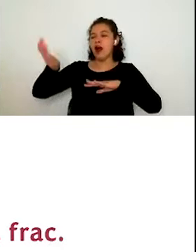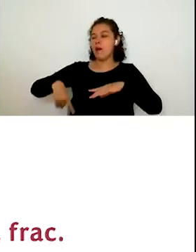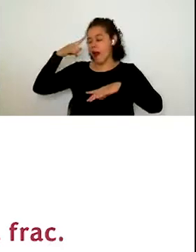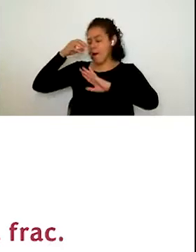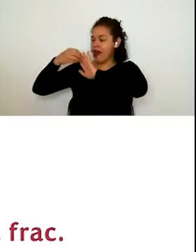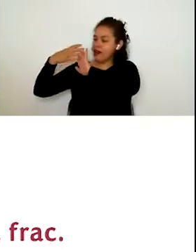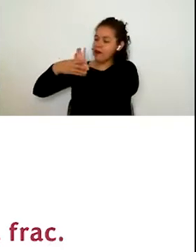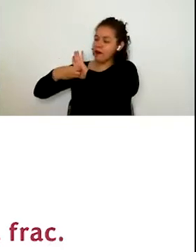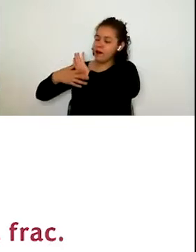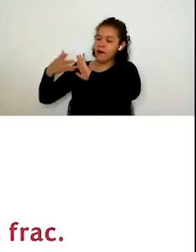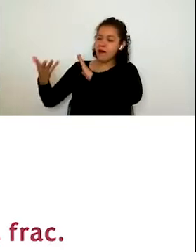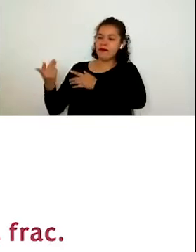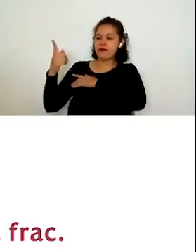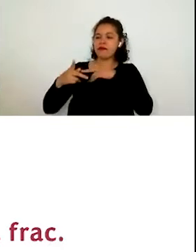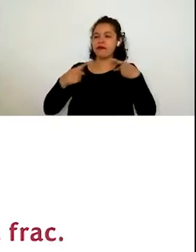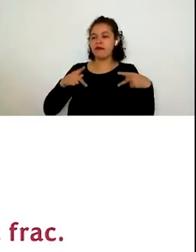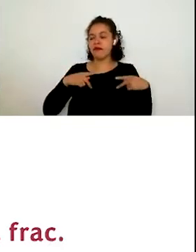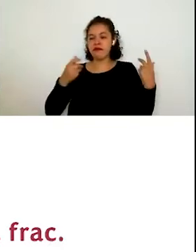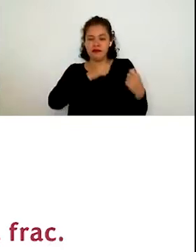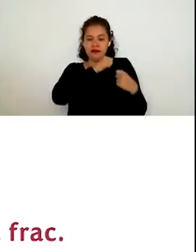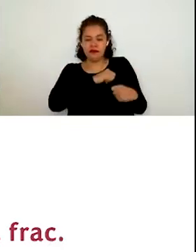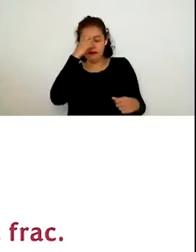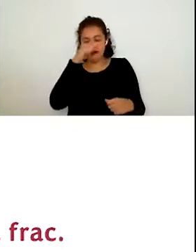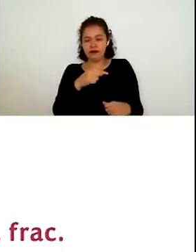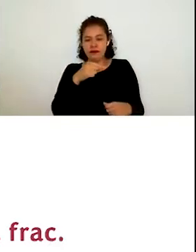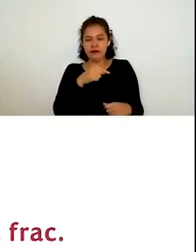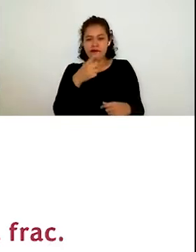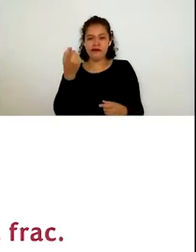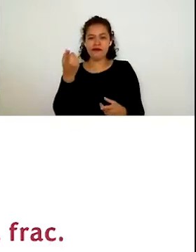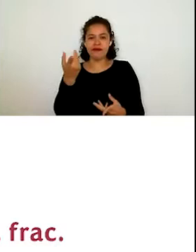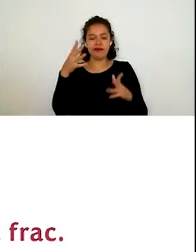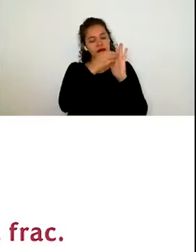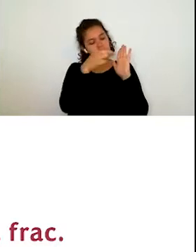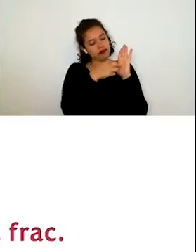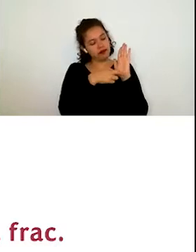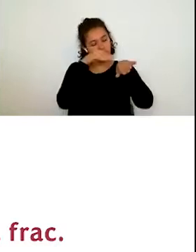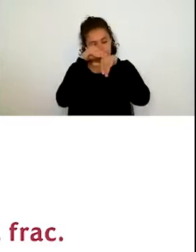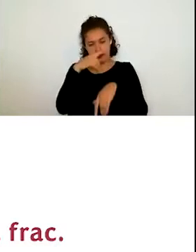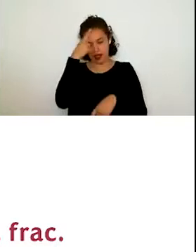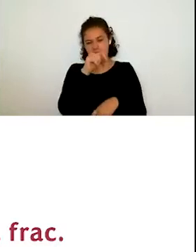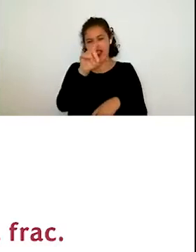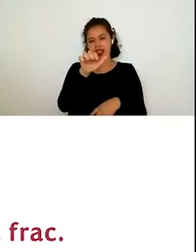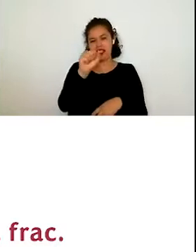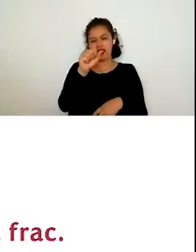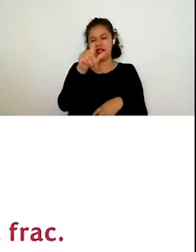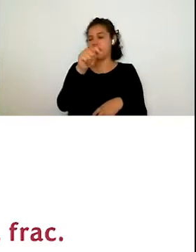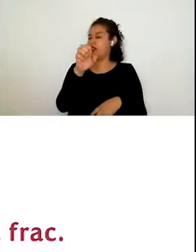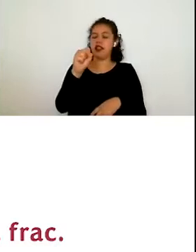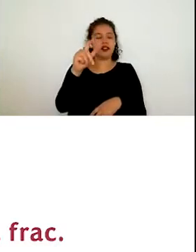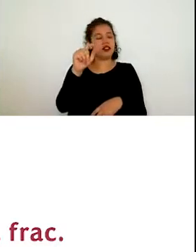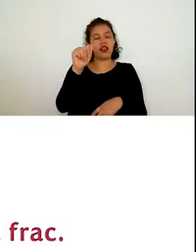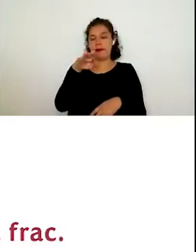persona que es el albacea que está encargada de la ejecución de estas disposiciones testamentarias va a intervenir como miembro